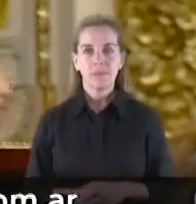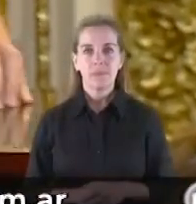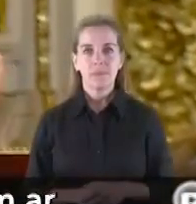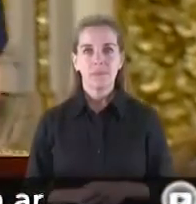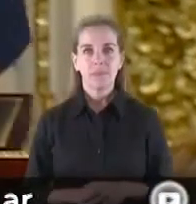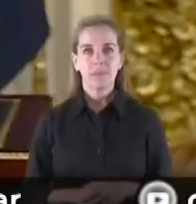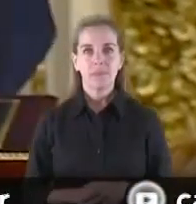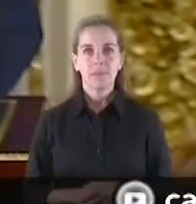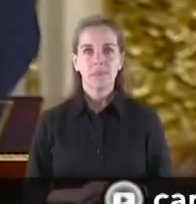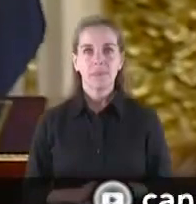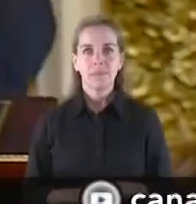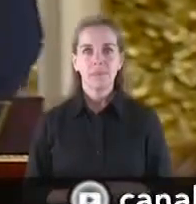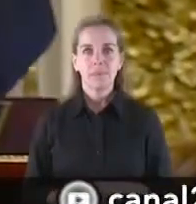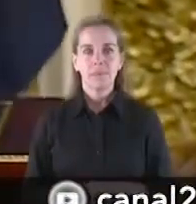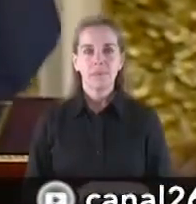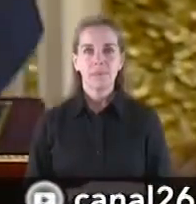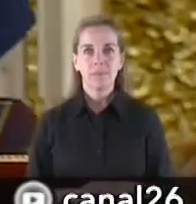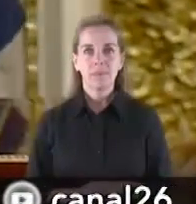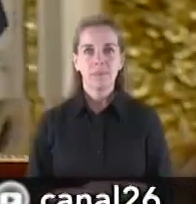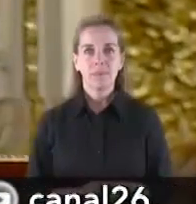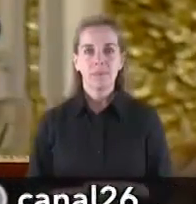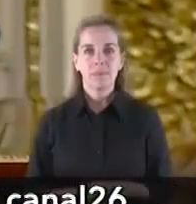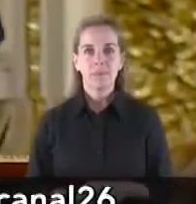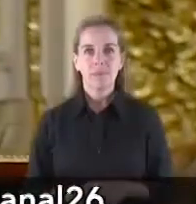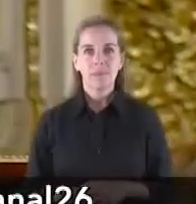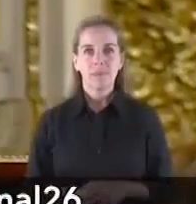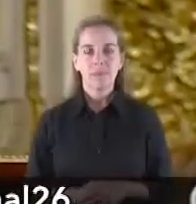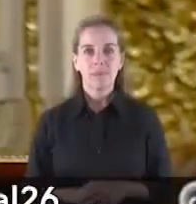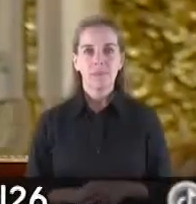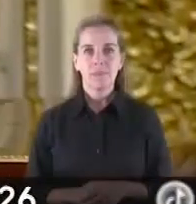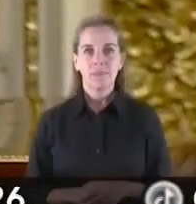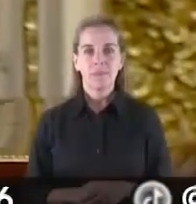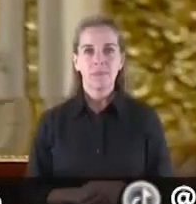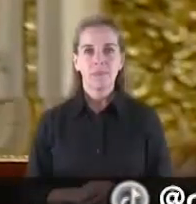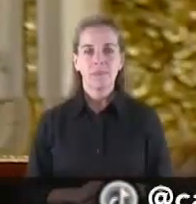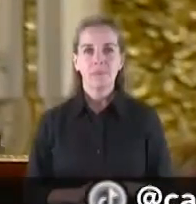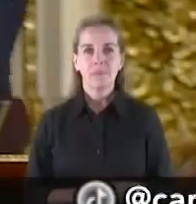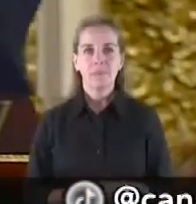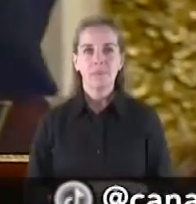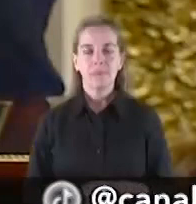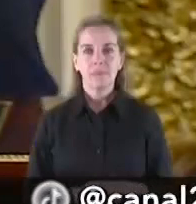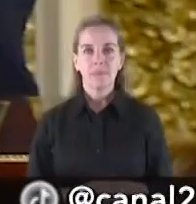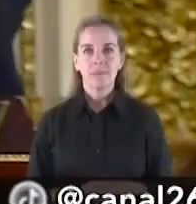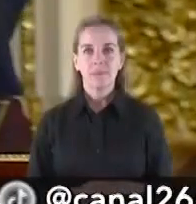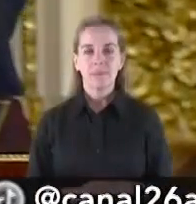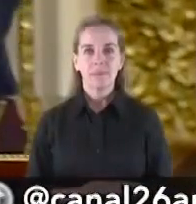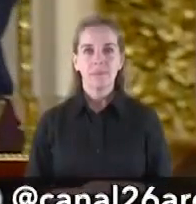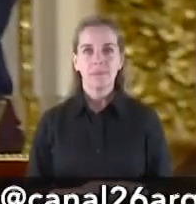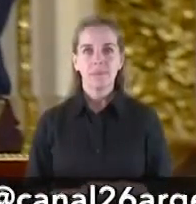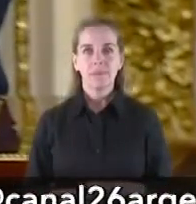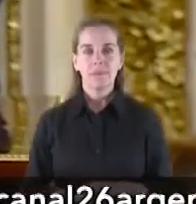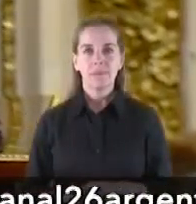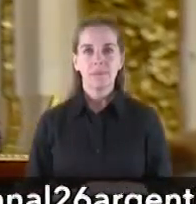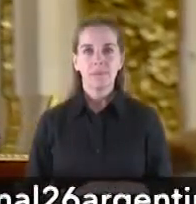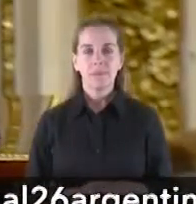Comisión Europea, Ursula von der Leyen. Están en este momento cumpliendo con el protocolo inicial, la firma de este